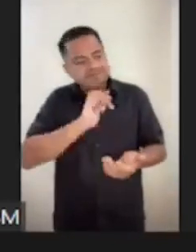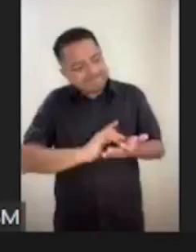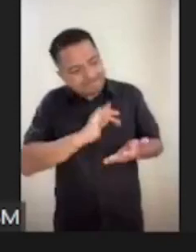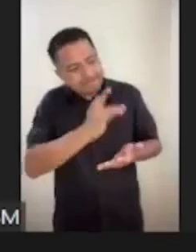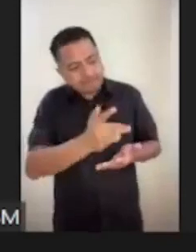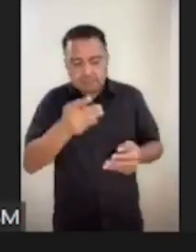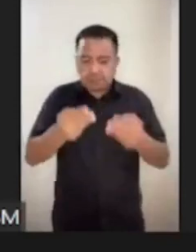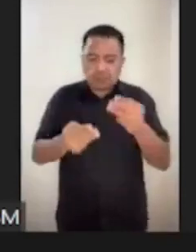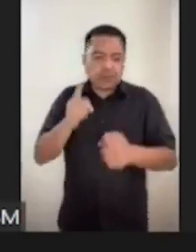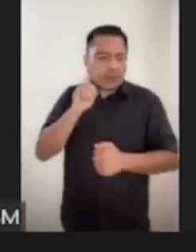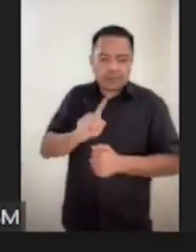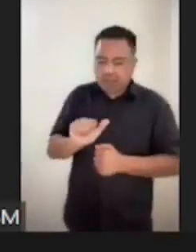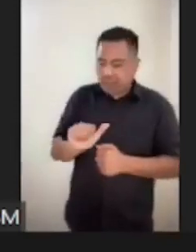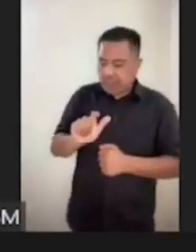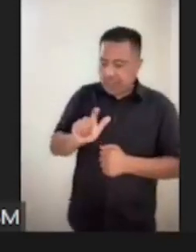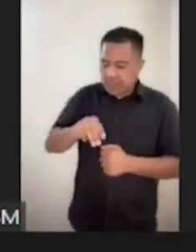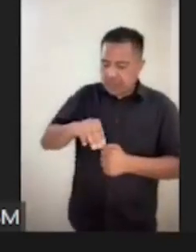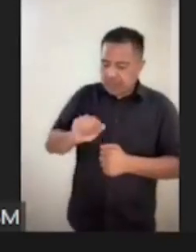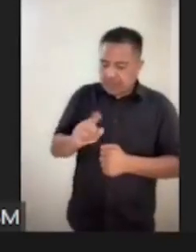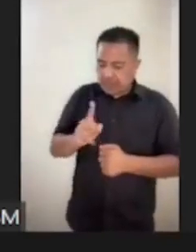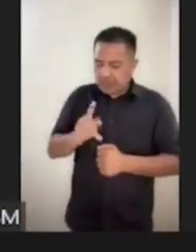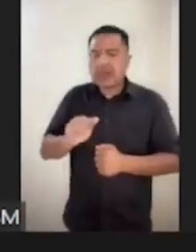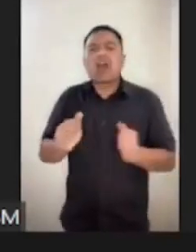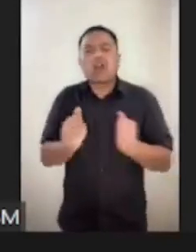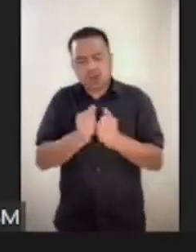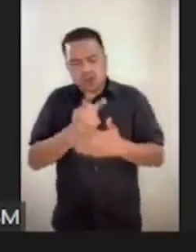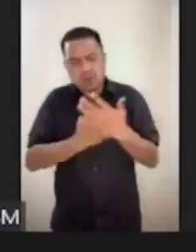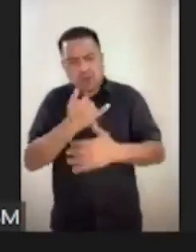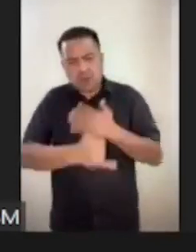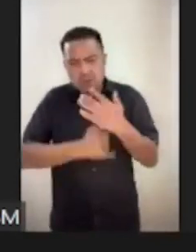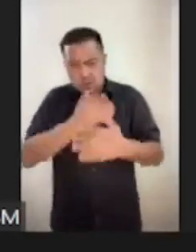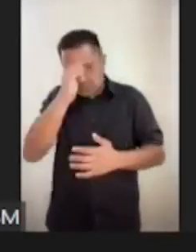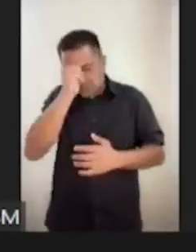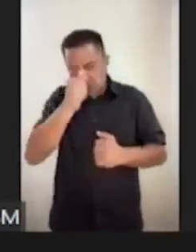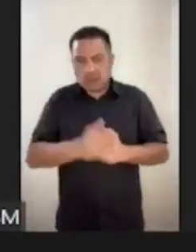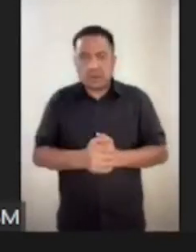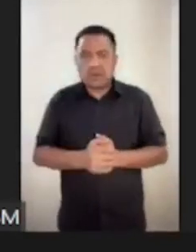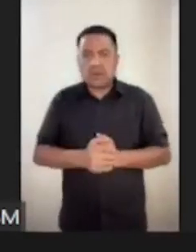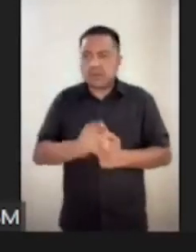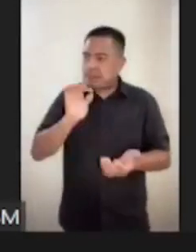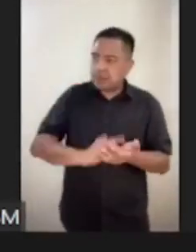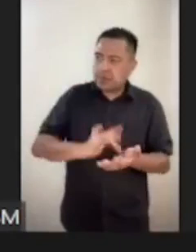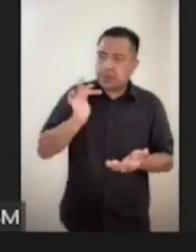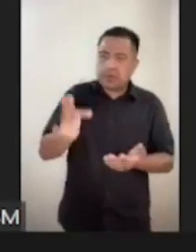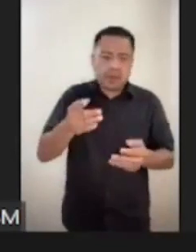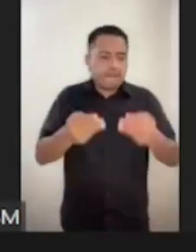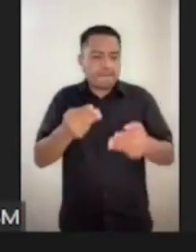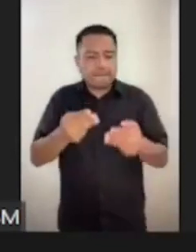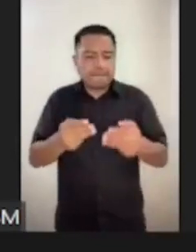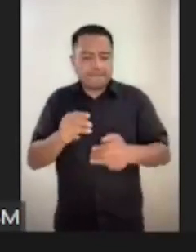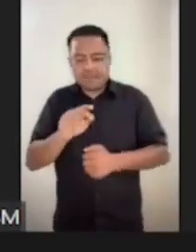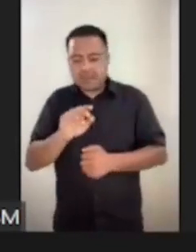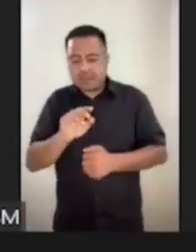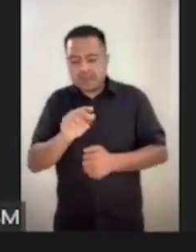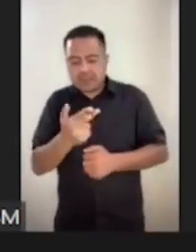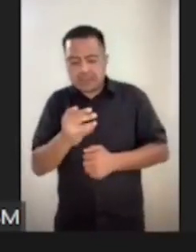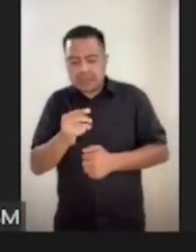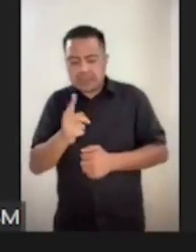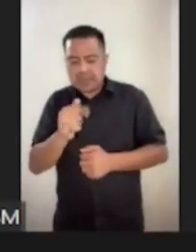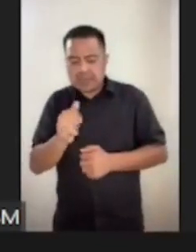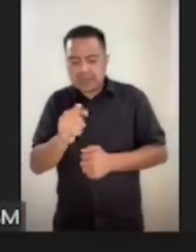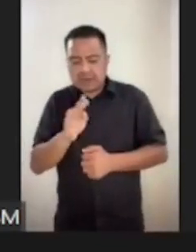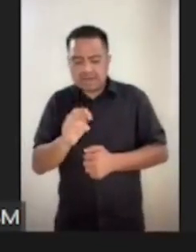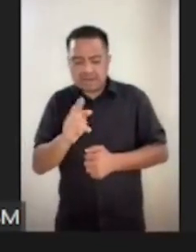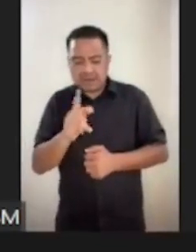Magistrada Almadelia Eugenio Alcaraz. Con el proyecto. Gracias, magistrada. Magistrada ponente Hilda Rosa Delgado Brito. Es